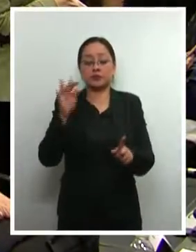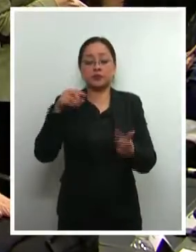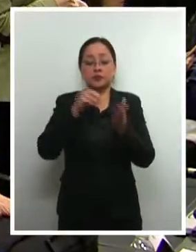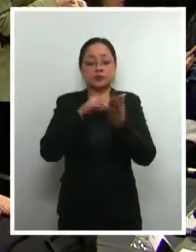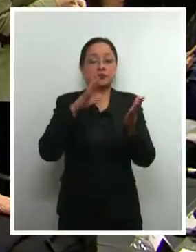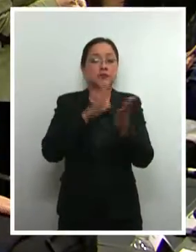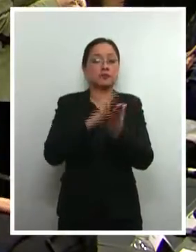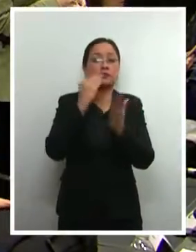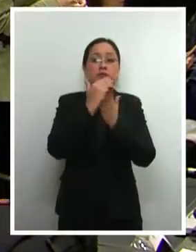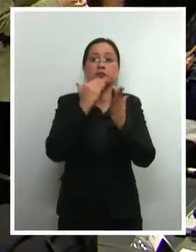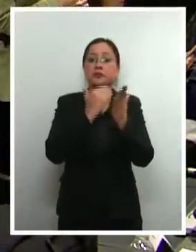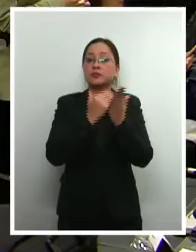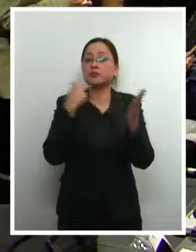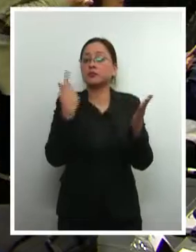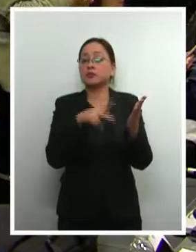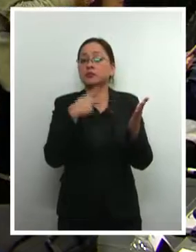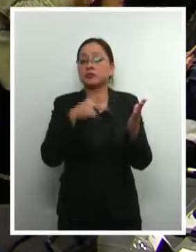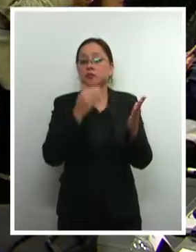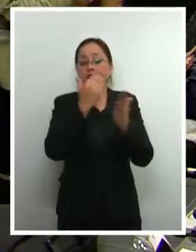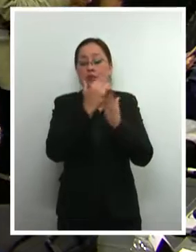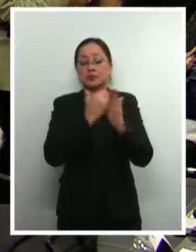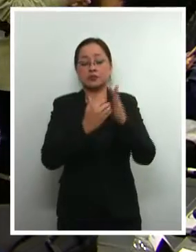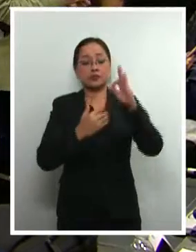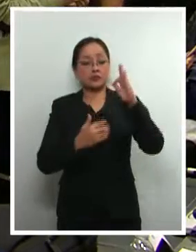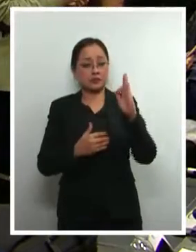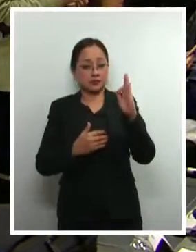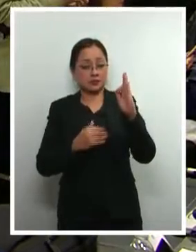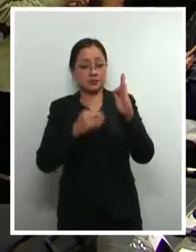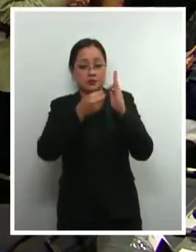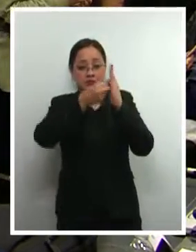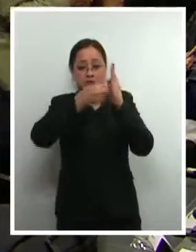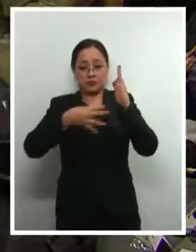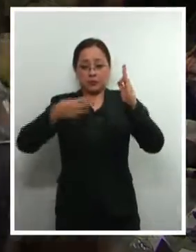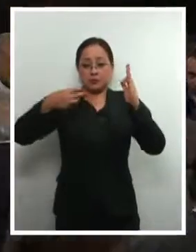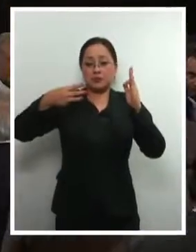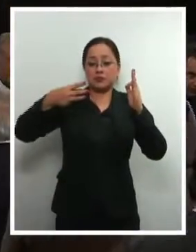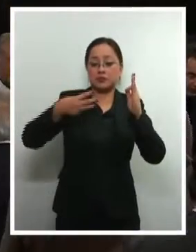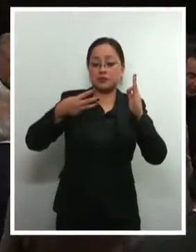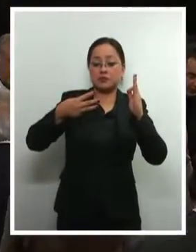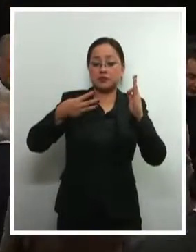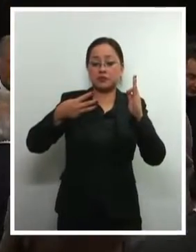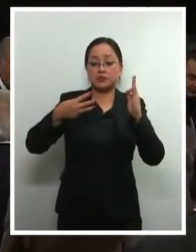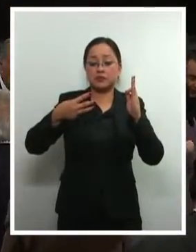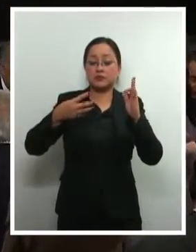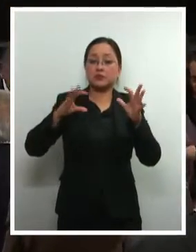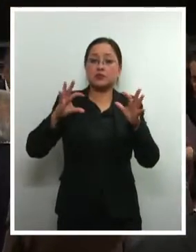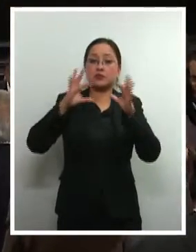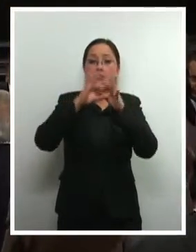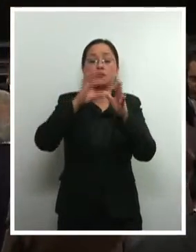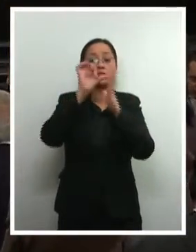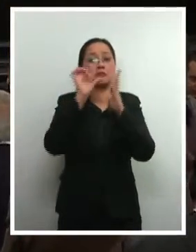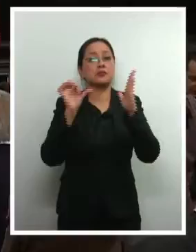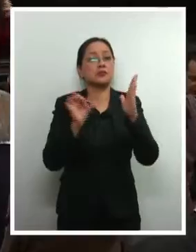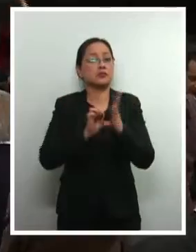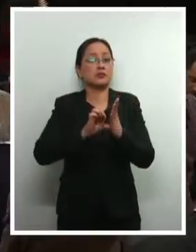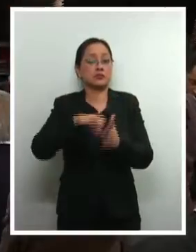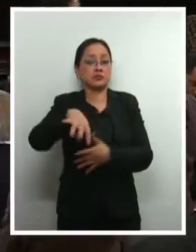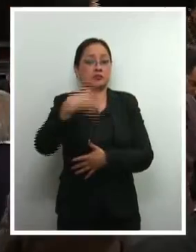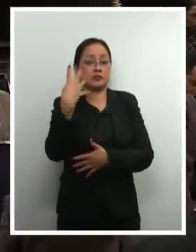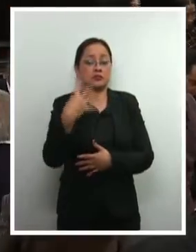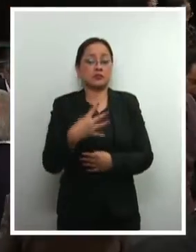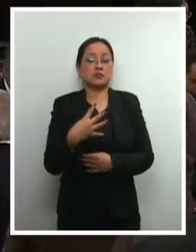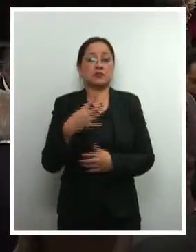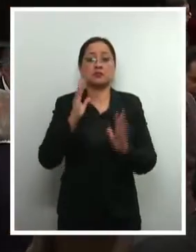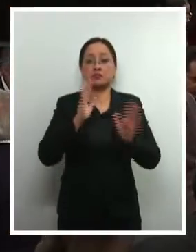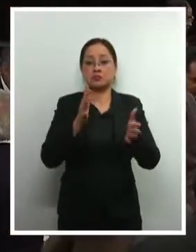que se establece en este apartado F, numeral 3 del artículo 14